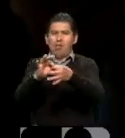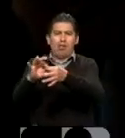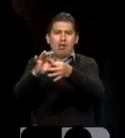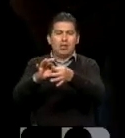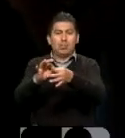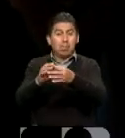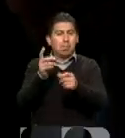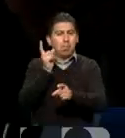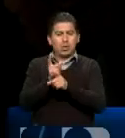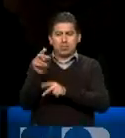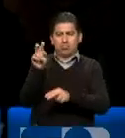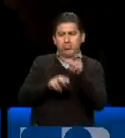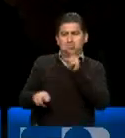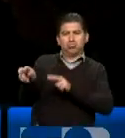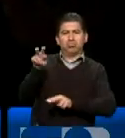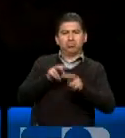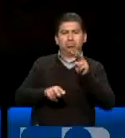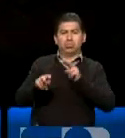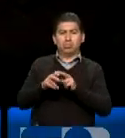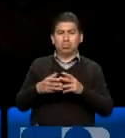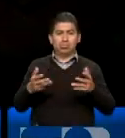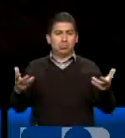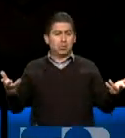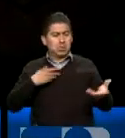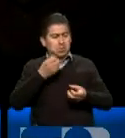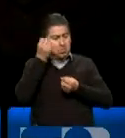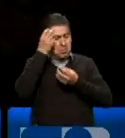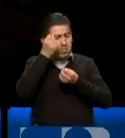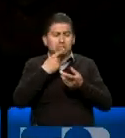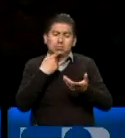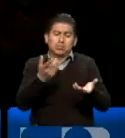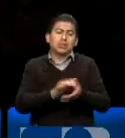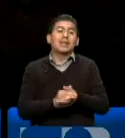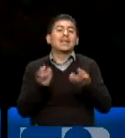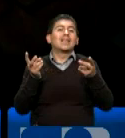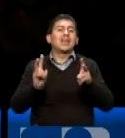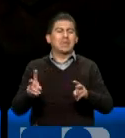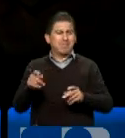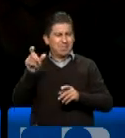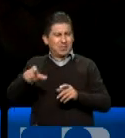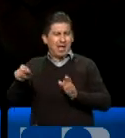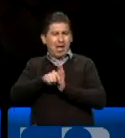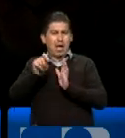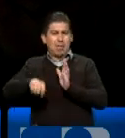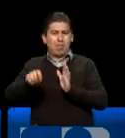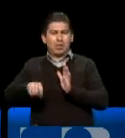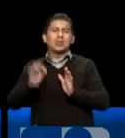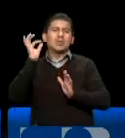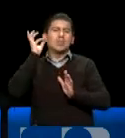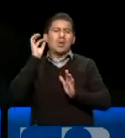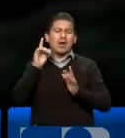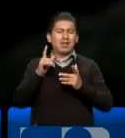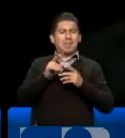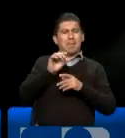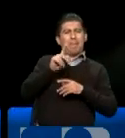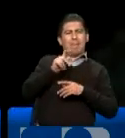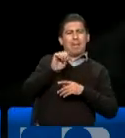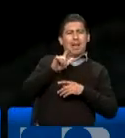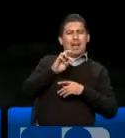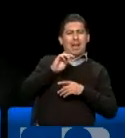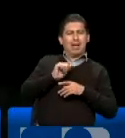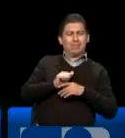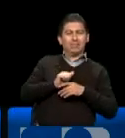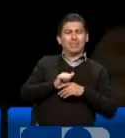Estos han sido los alegatos de los defensores. Además, tuvo la oportunidad de hablar el abogado defensor de la exasesora Pamela Martínez